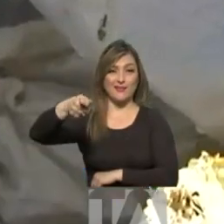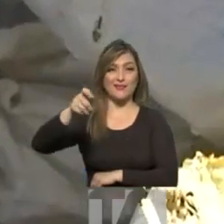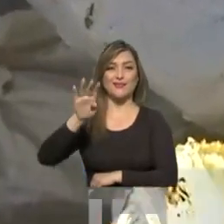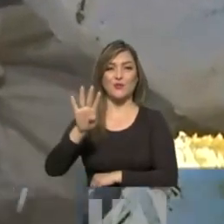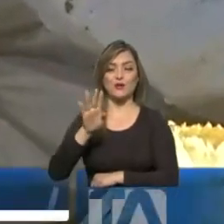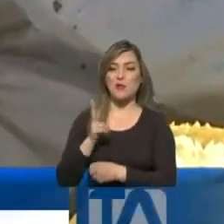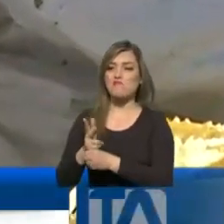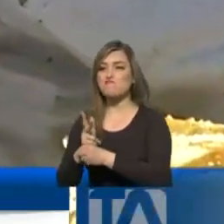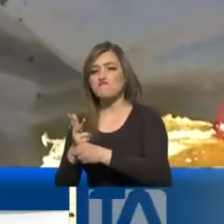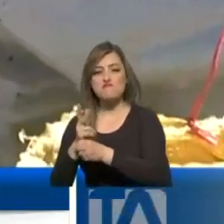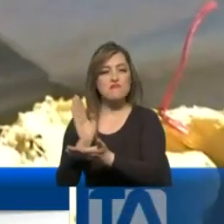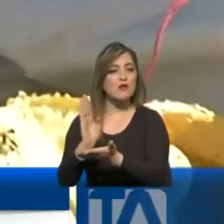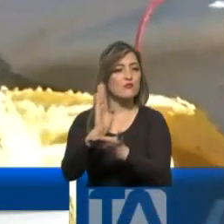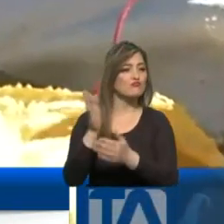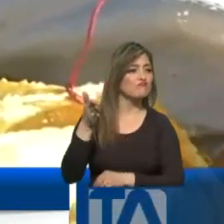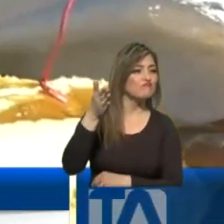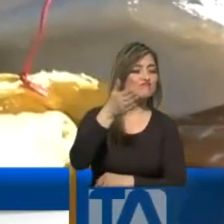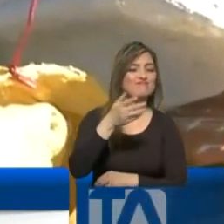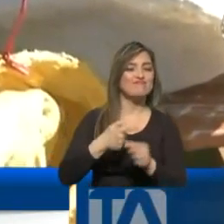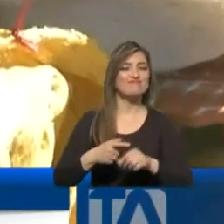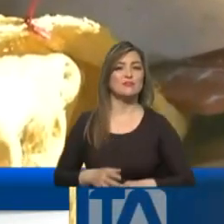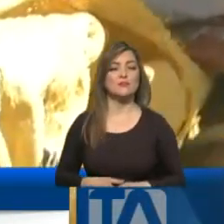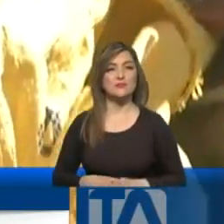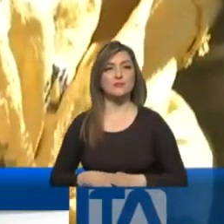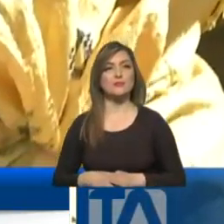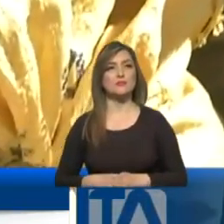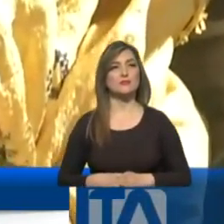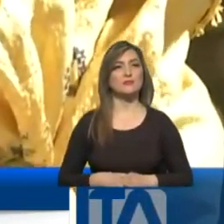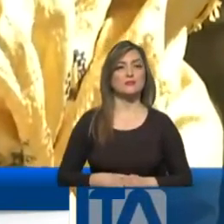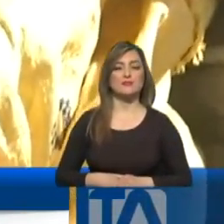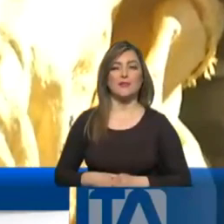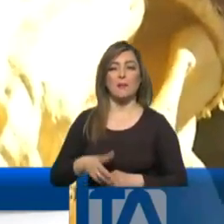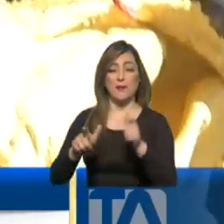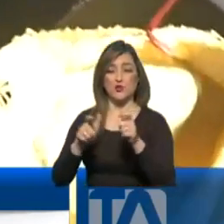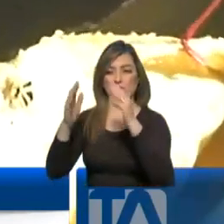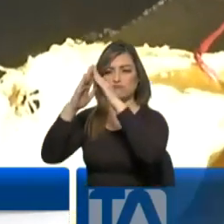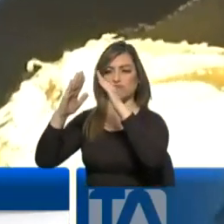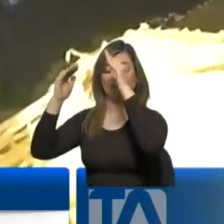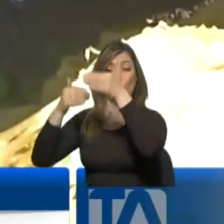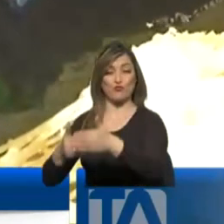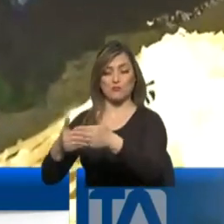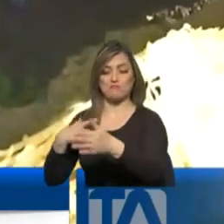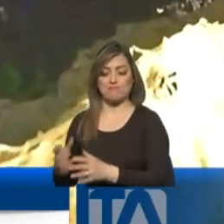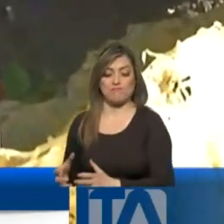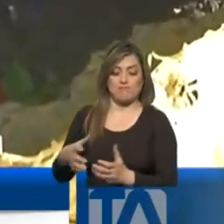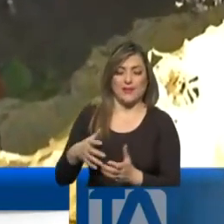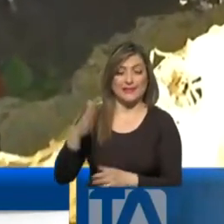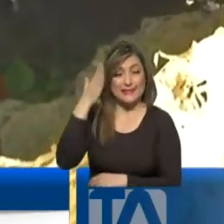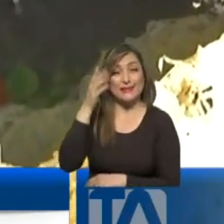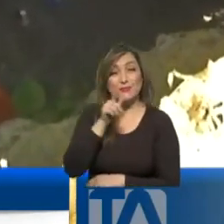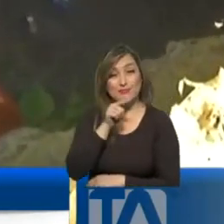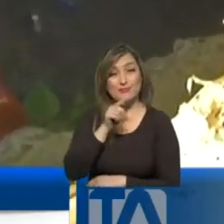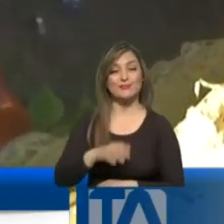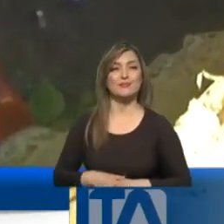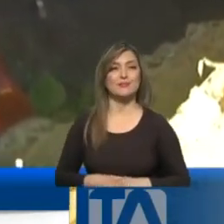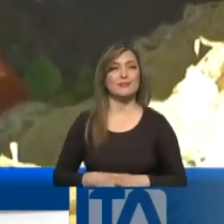barrios de la capital. ¿Qué les piden a los vecinos? ¿Ustedes han podido identificar quiénes son las personas que vienen a botar estos escombros? Lamentablemente